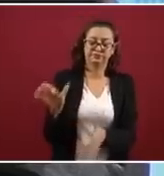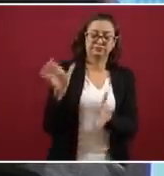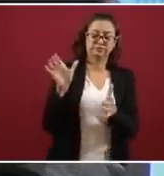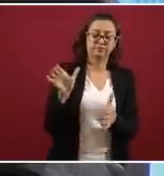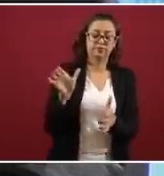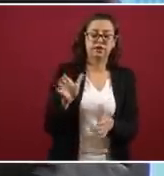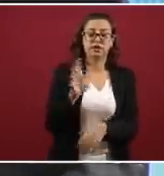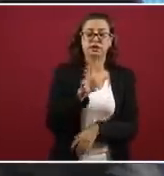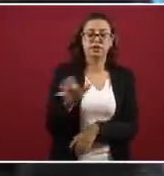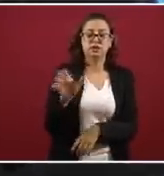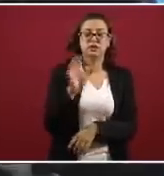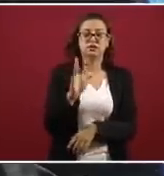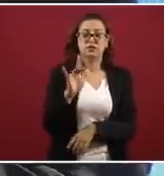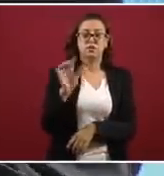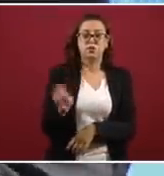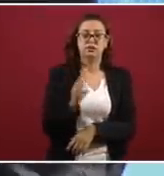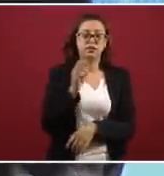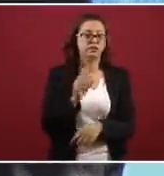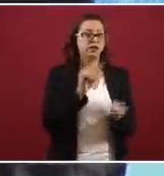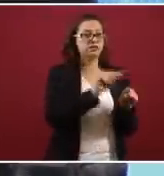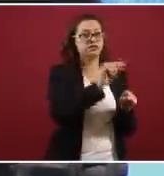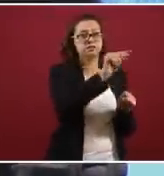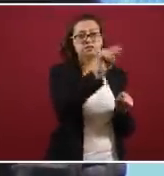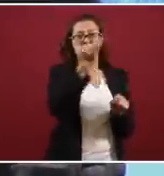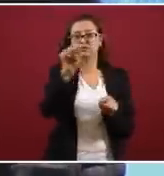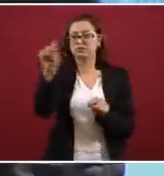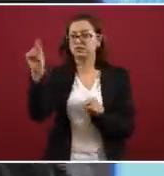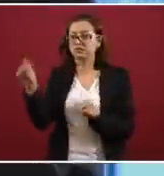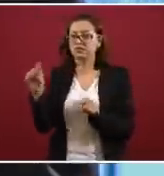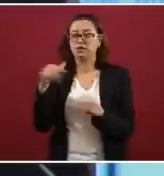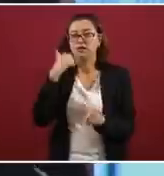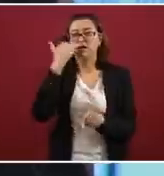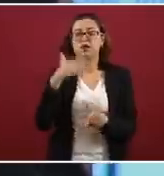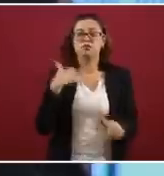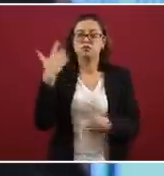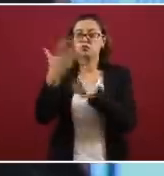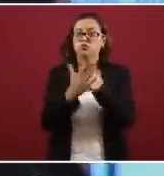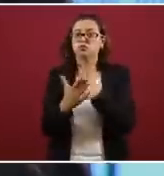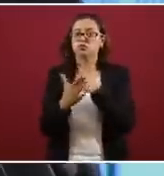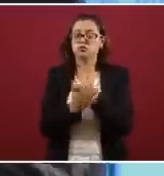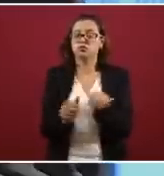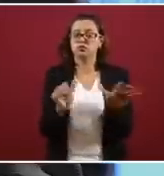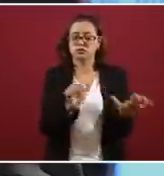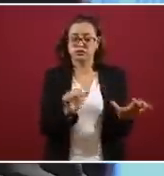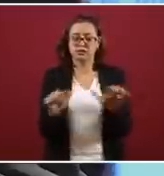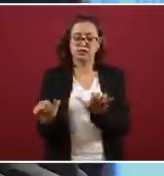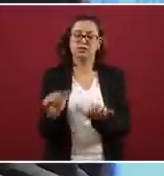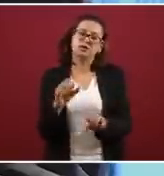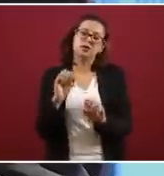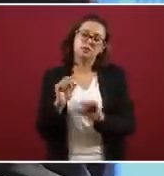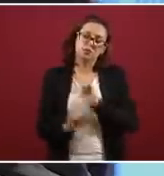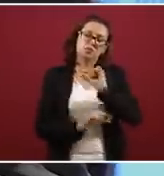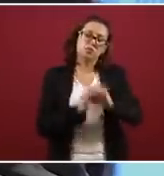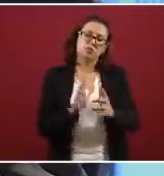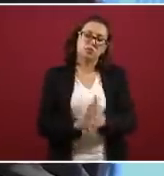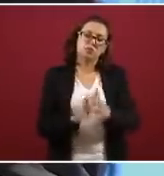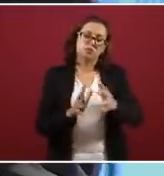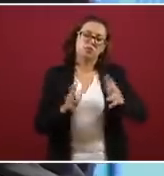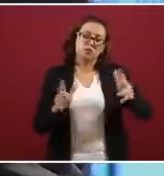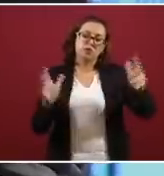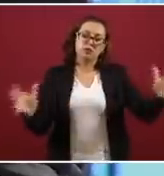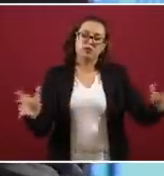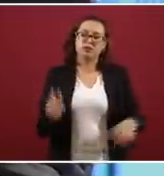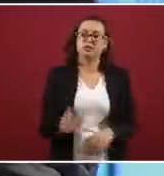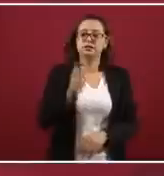553 bodegas. Nuestra aspiración es llegar a 600 o más. ¿Qué quiero decir? No habrá una